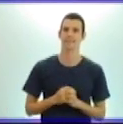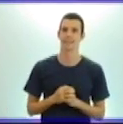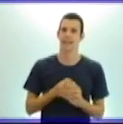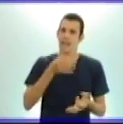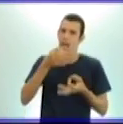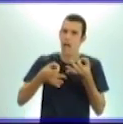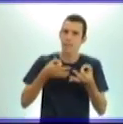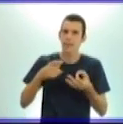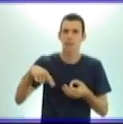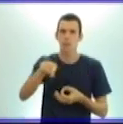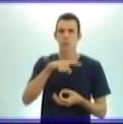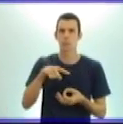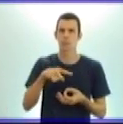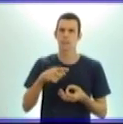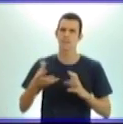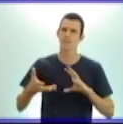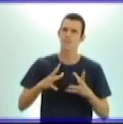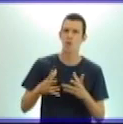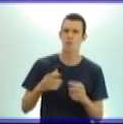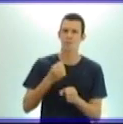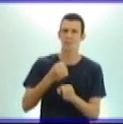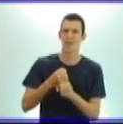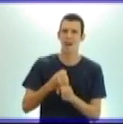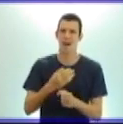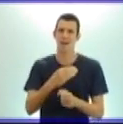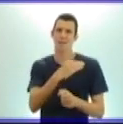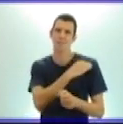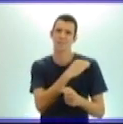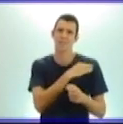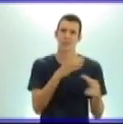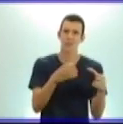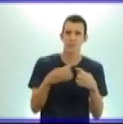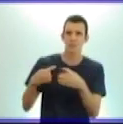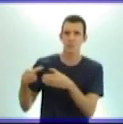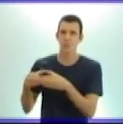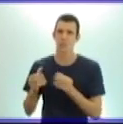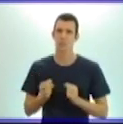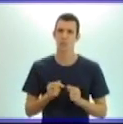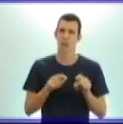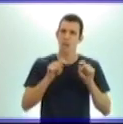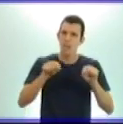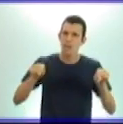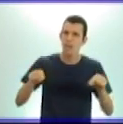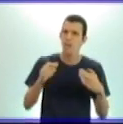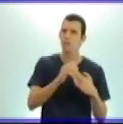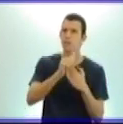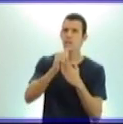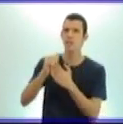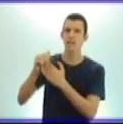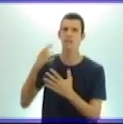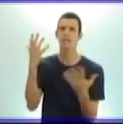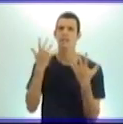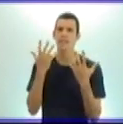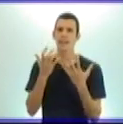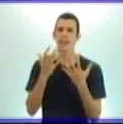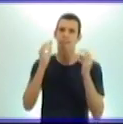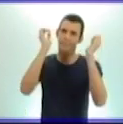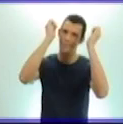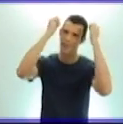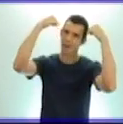a partir de la actuación en estos hechos la personalidad de Camilo Cienfuegos Gorriarán.